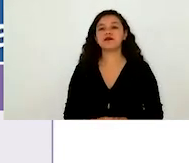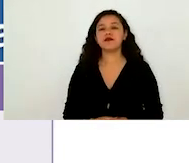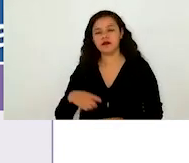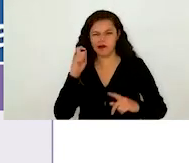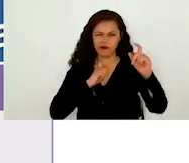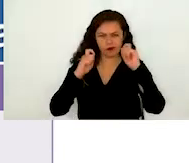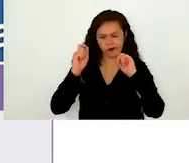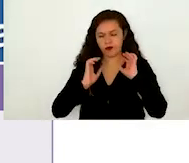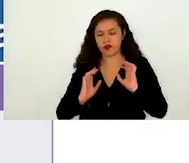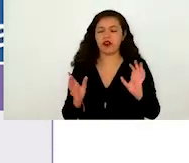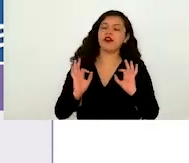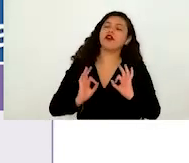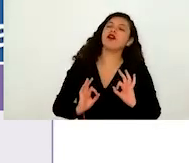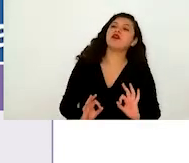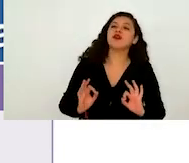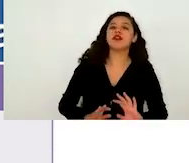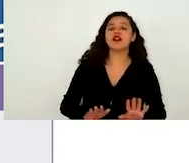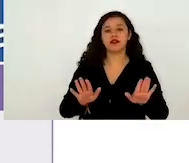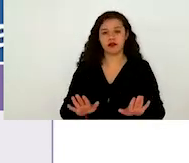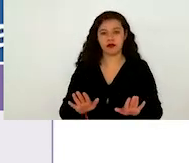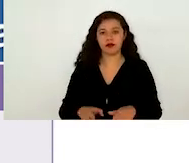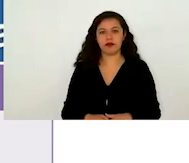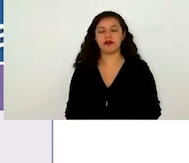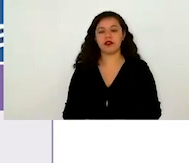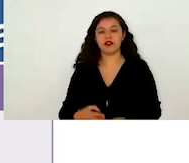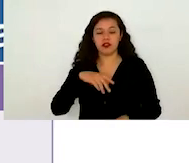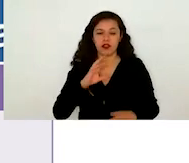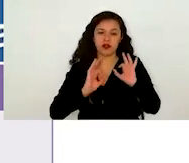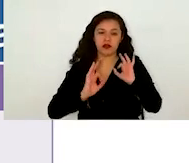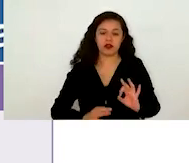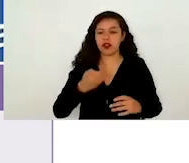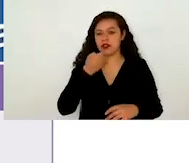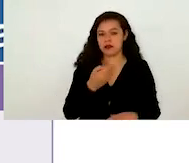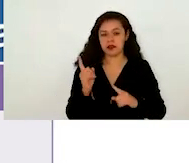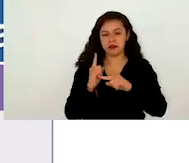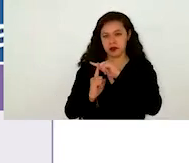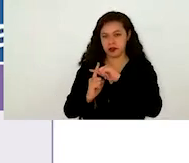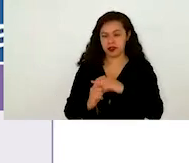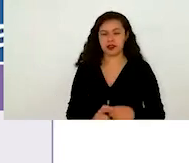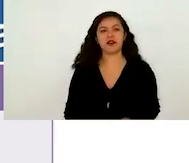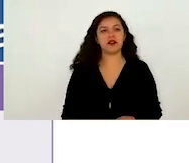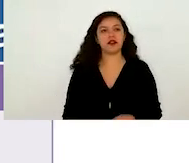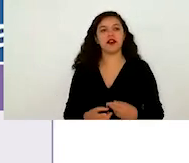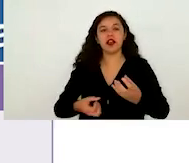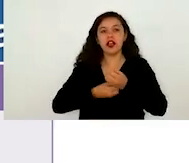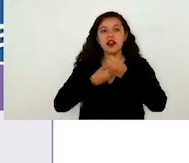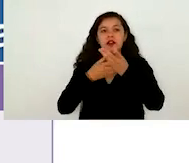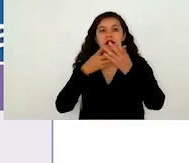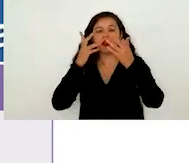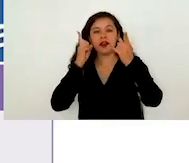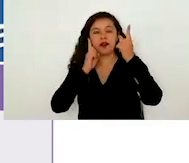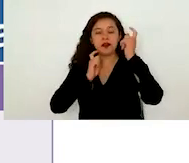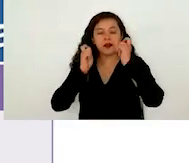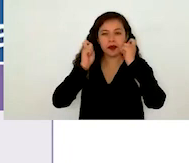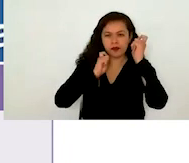cuerpo relajado y moderado si está relajado en este estado expresión facial de acuerdo a